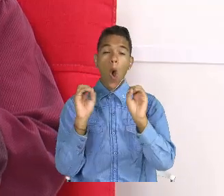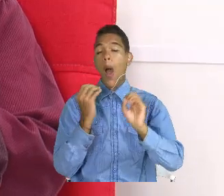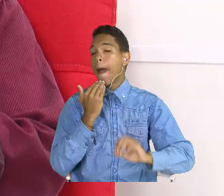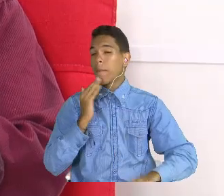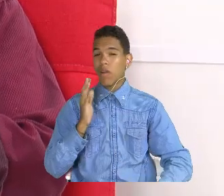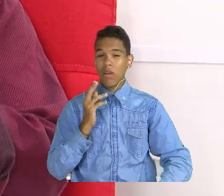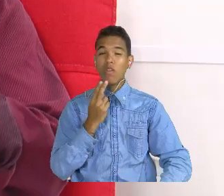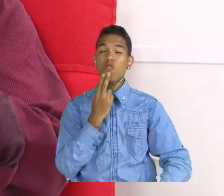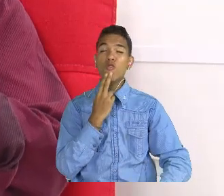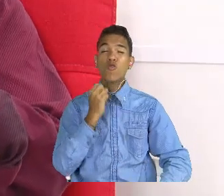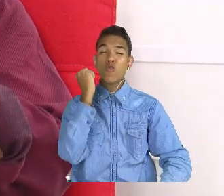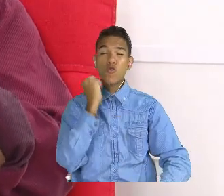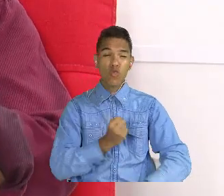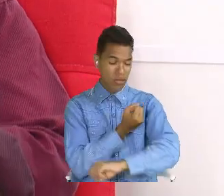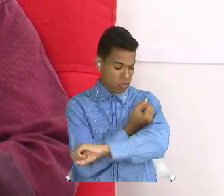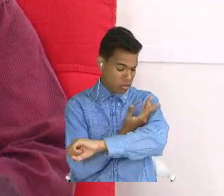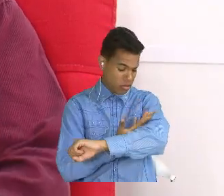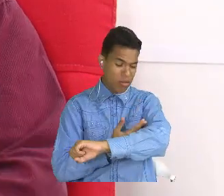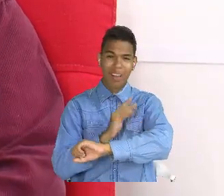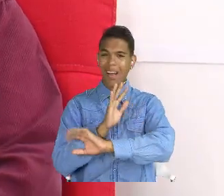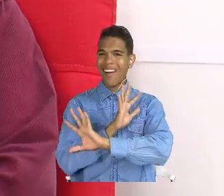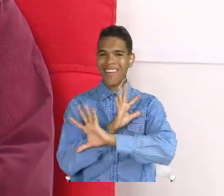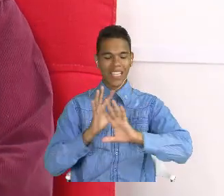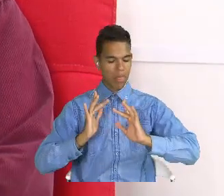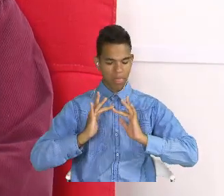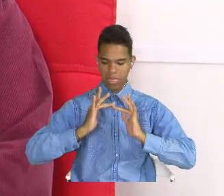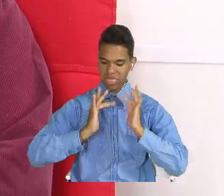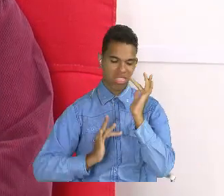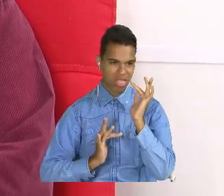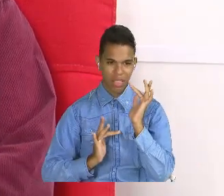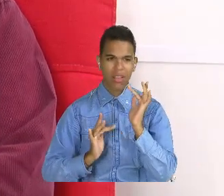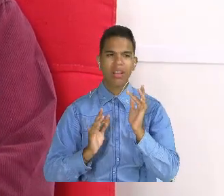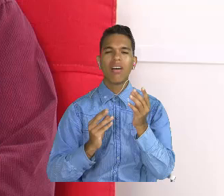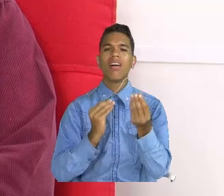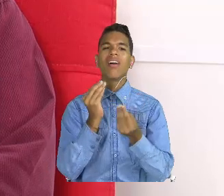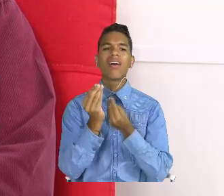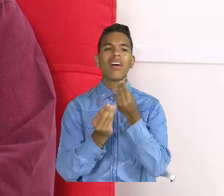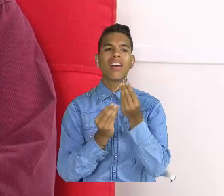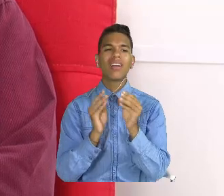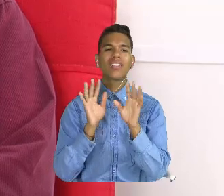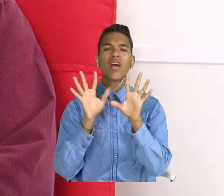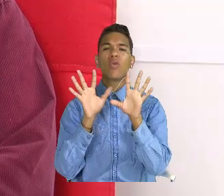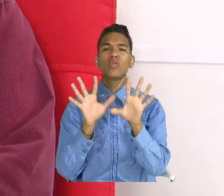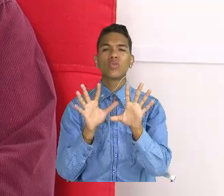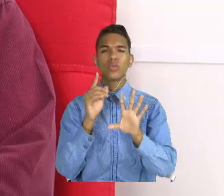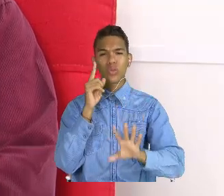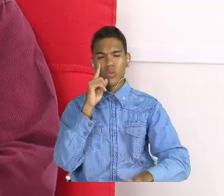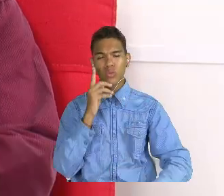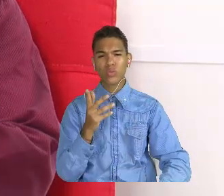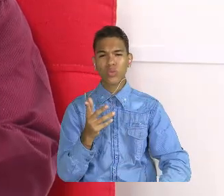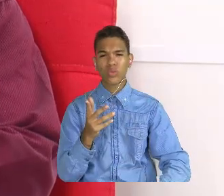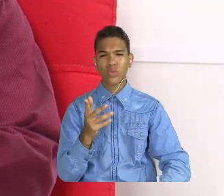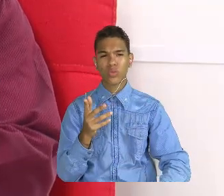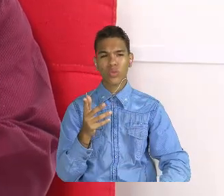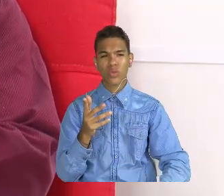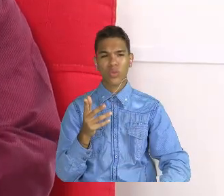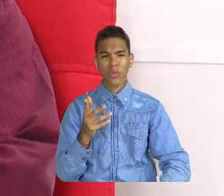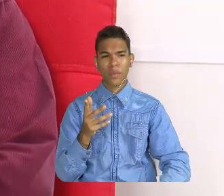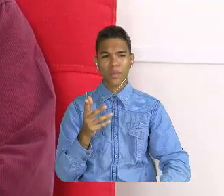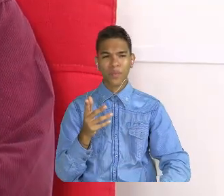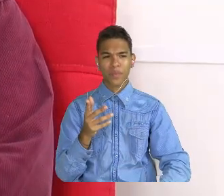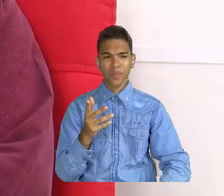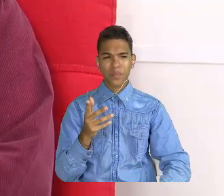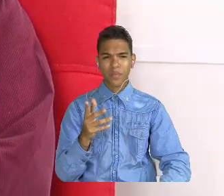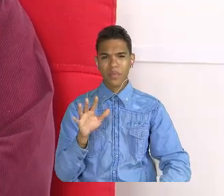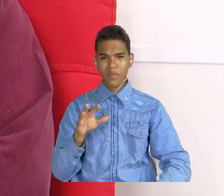está, digámoslo, totalmente descompensada, estos pacientes comienzan a hacer daño de los nervios periféricos, de las